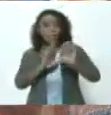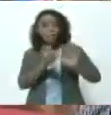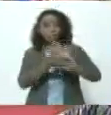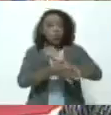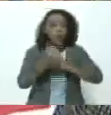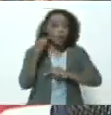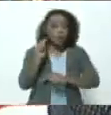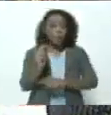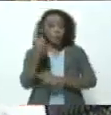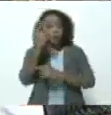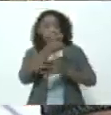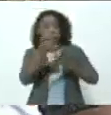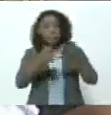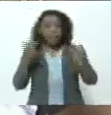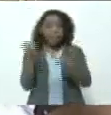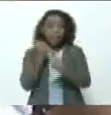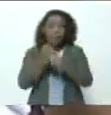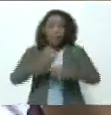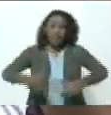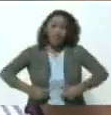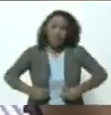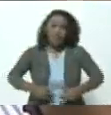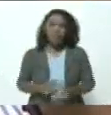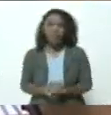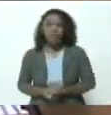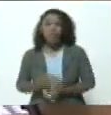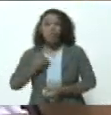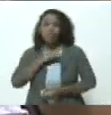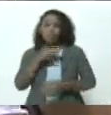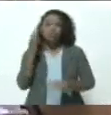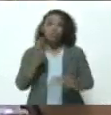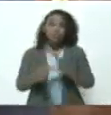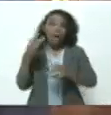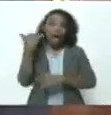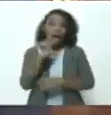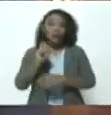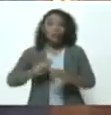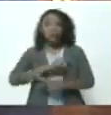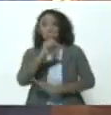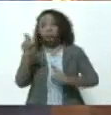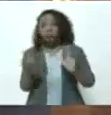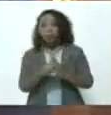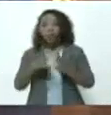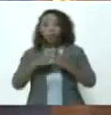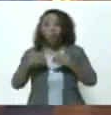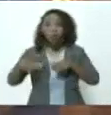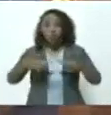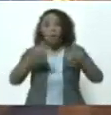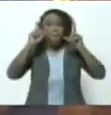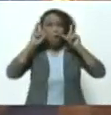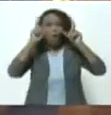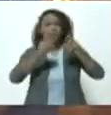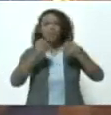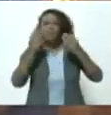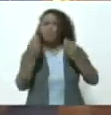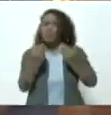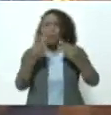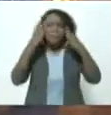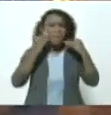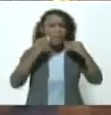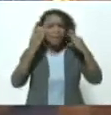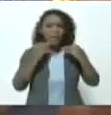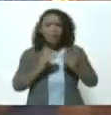sea de primera línea. Nosotros afortunadamente teníamos en todas las áreas profesionales con muchísima